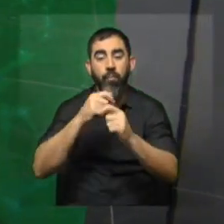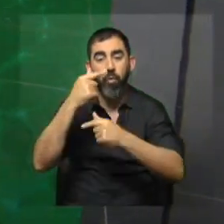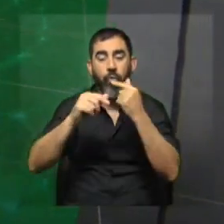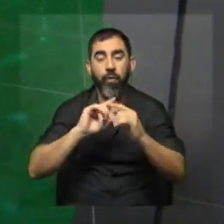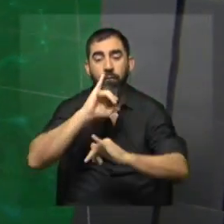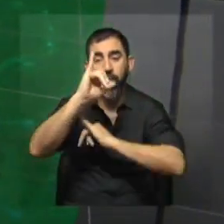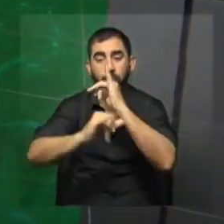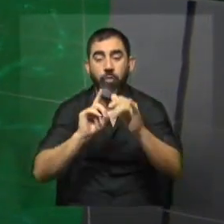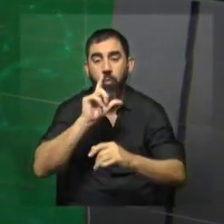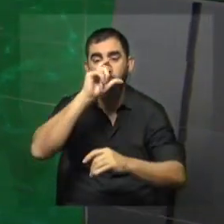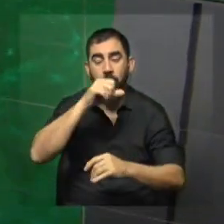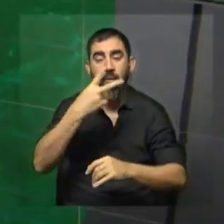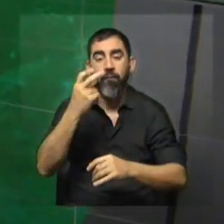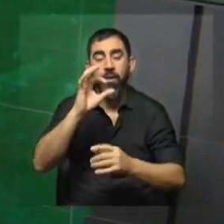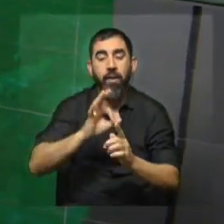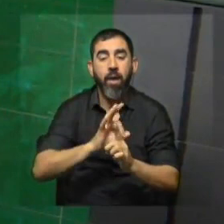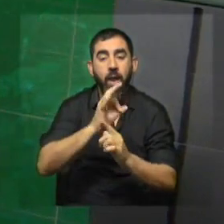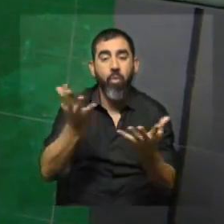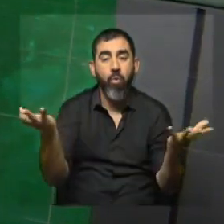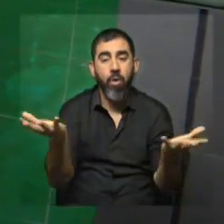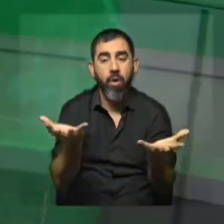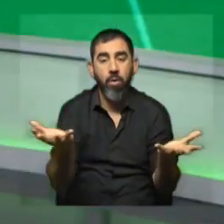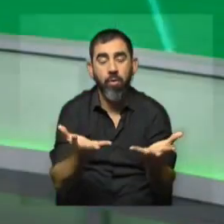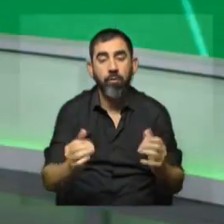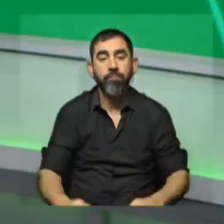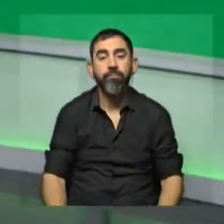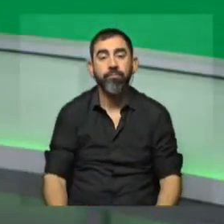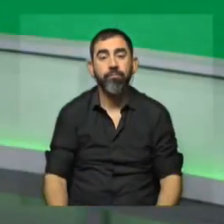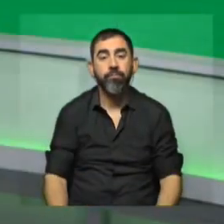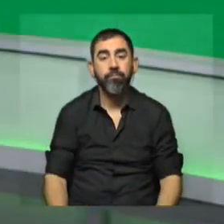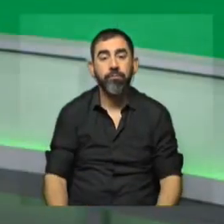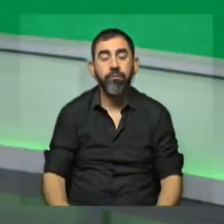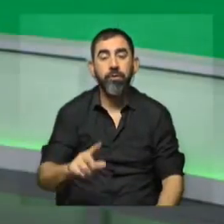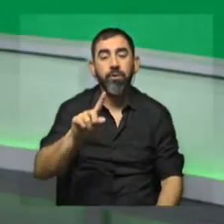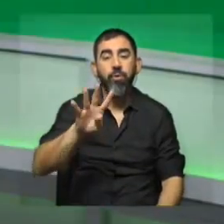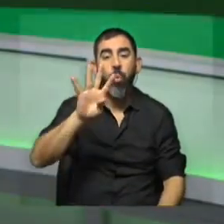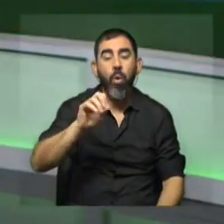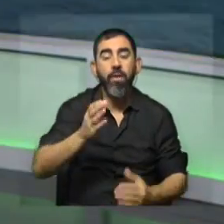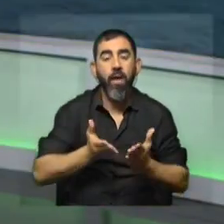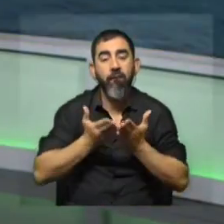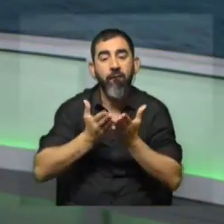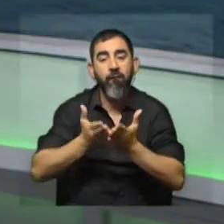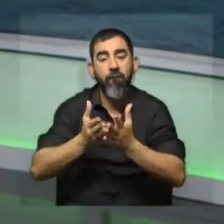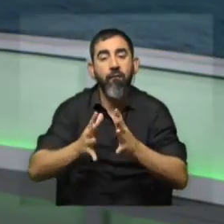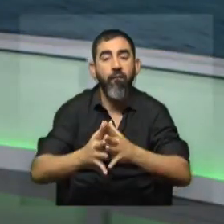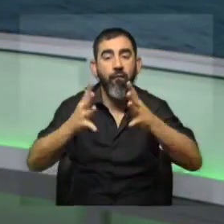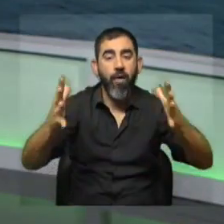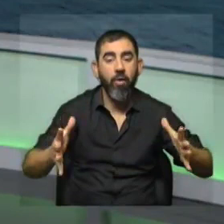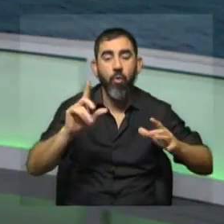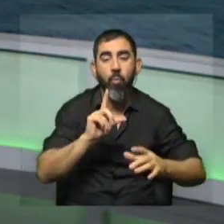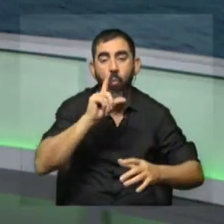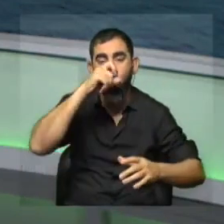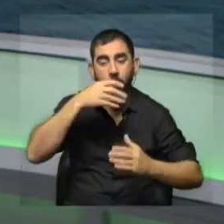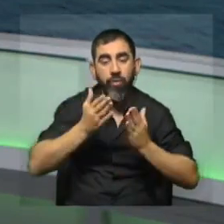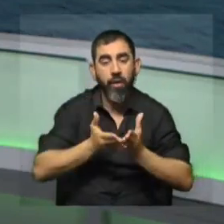Continuamos con la información desde Montevideo con 20 grados a esta hora. Y les contamos que más de 140 cruceros van a tocar el puerto de Montevideo este